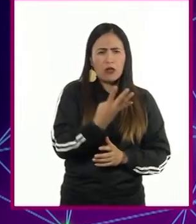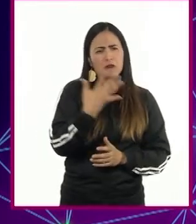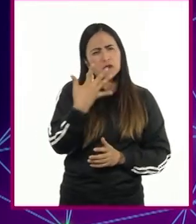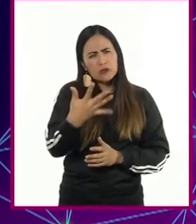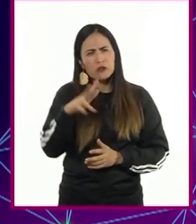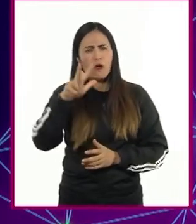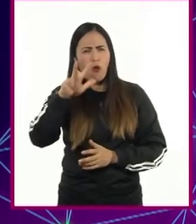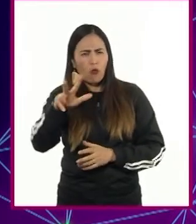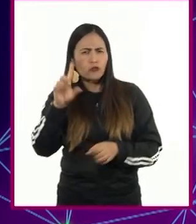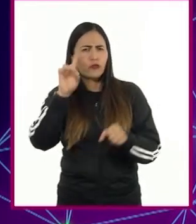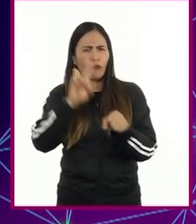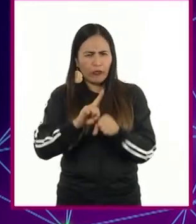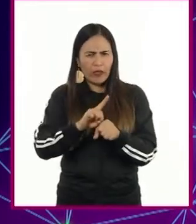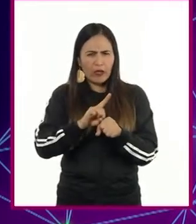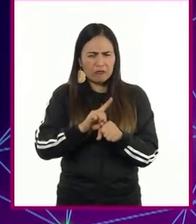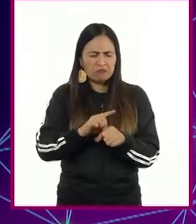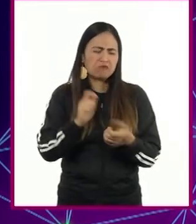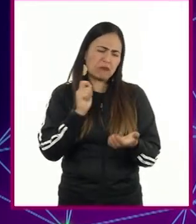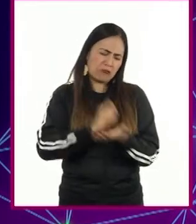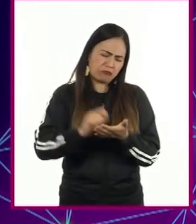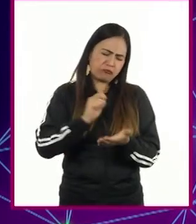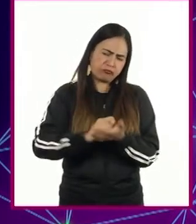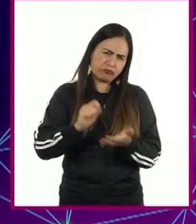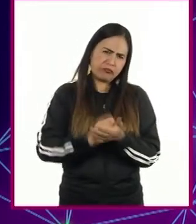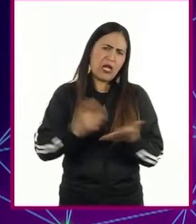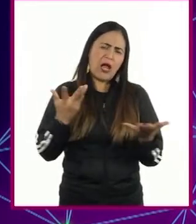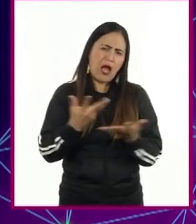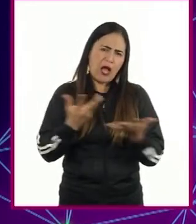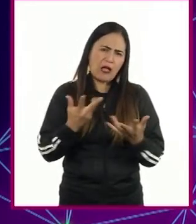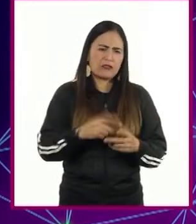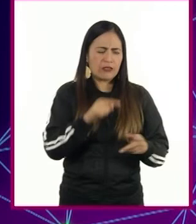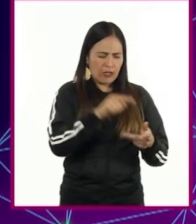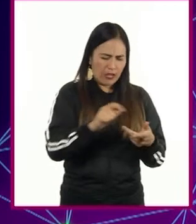días todas las operaciones registradas en el borrador,